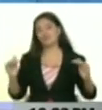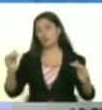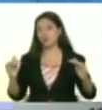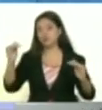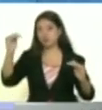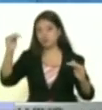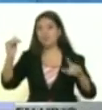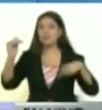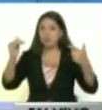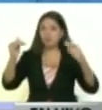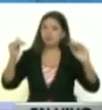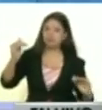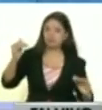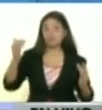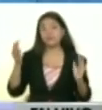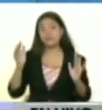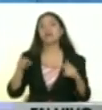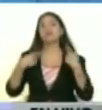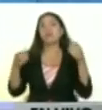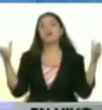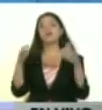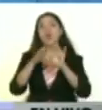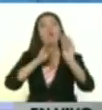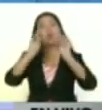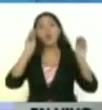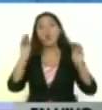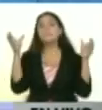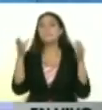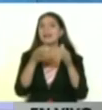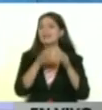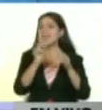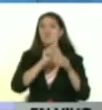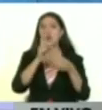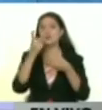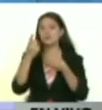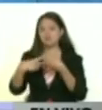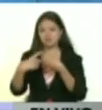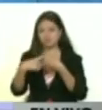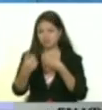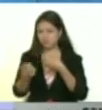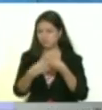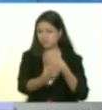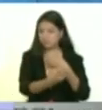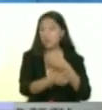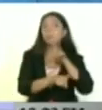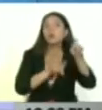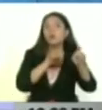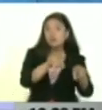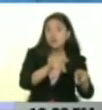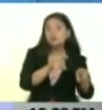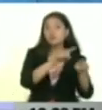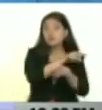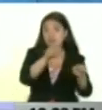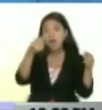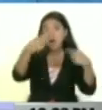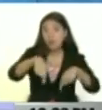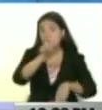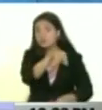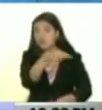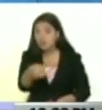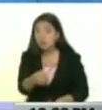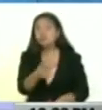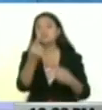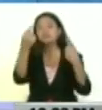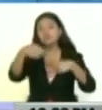OPEP ha dicho que también se reunirán con los países no miembros de la OPEP para consultar entonces si también se unirían